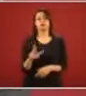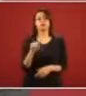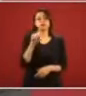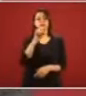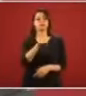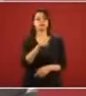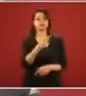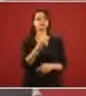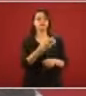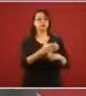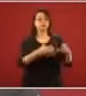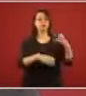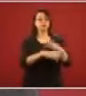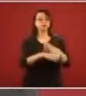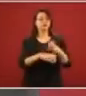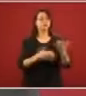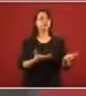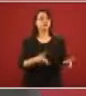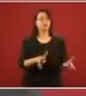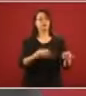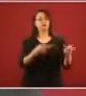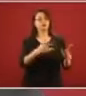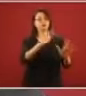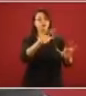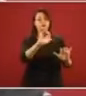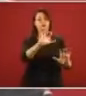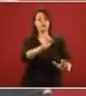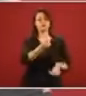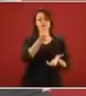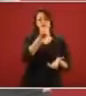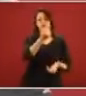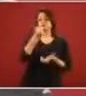2,000 millones, pero hay 3,000 más pendientes.